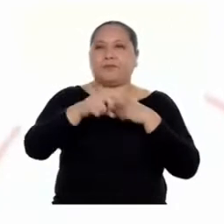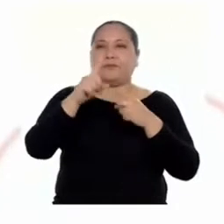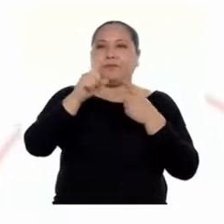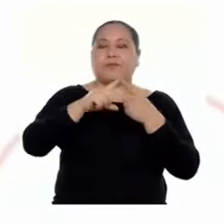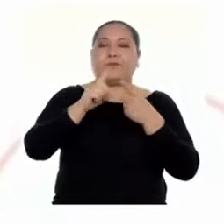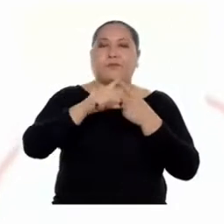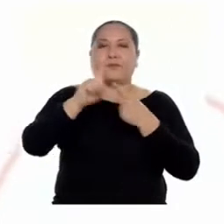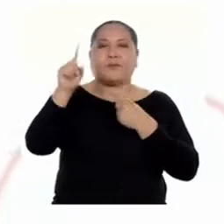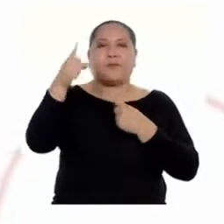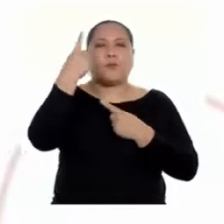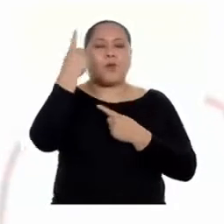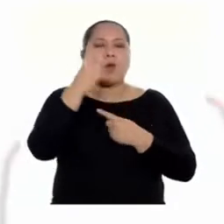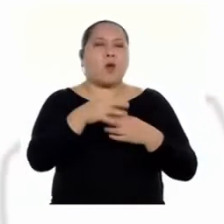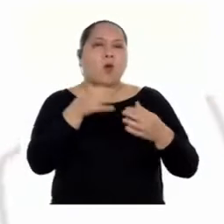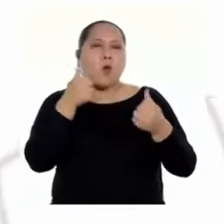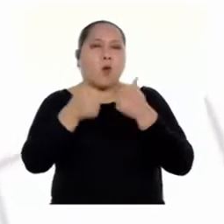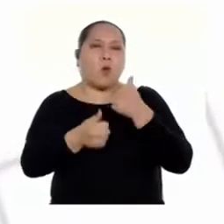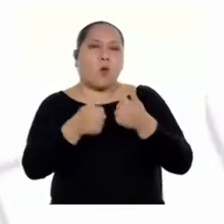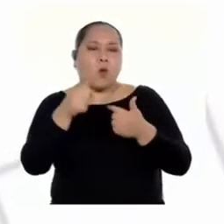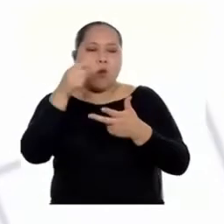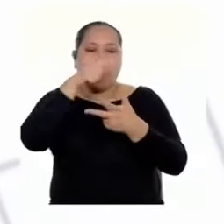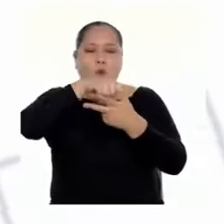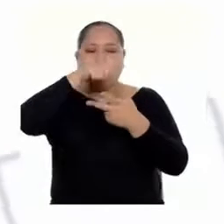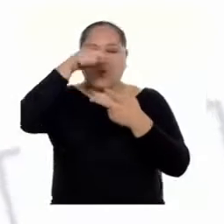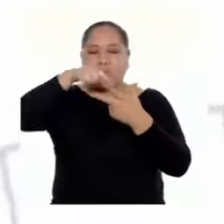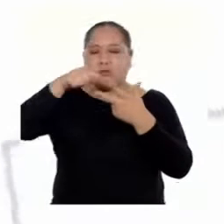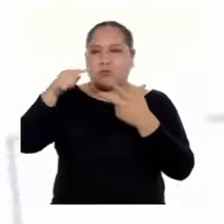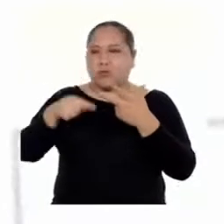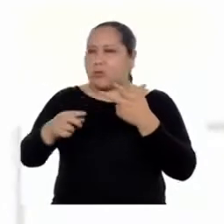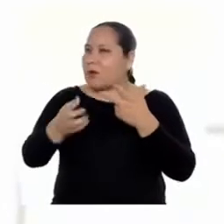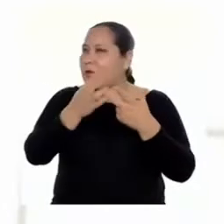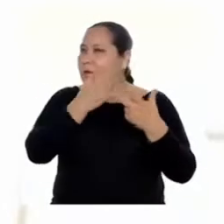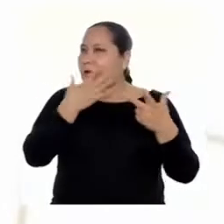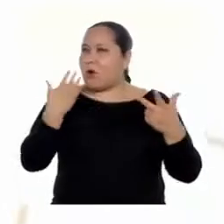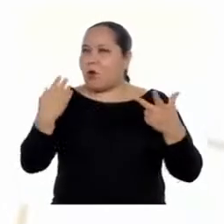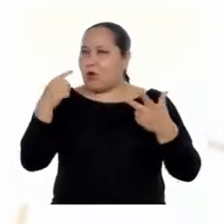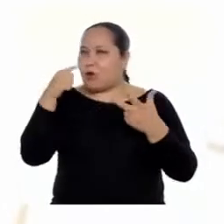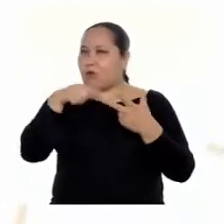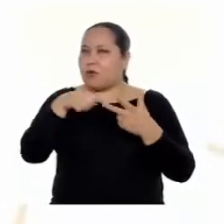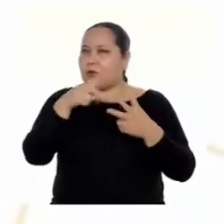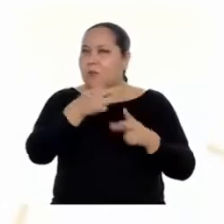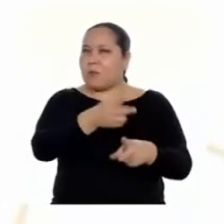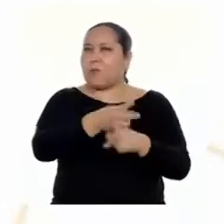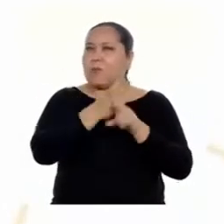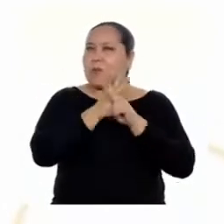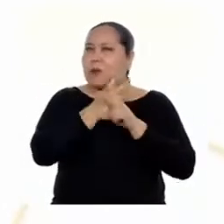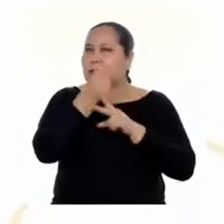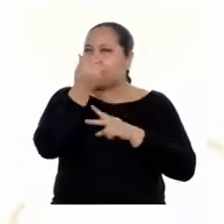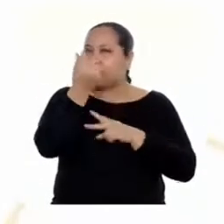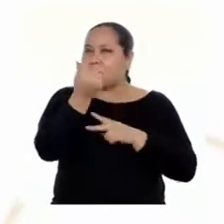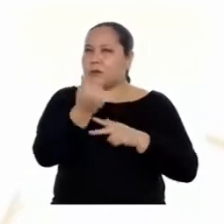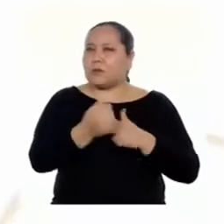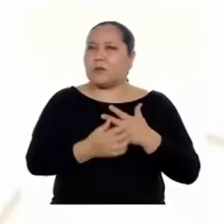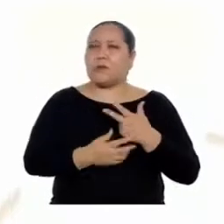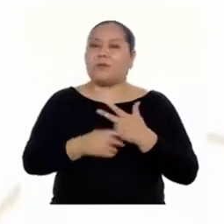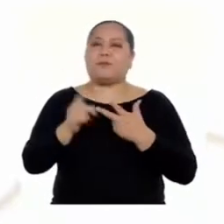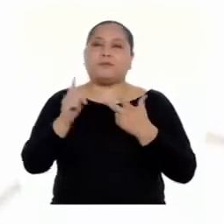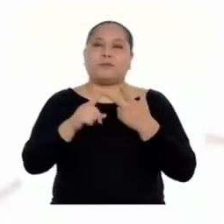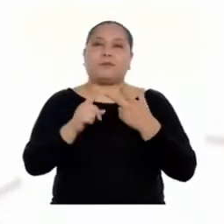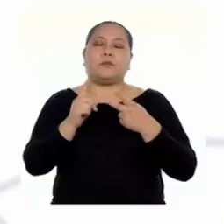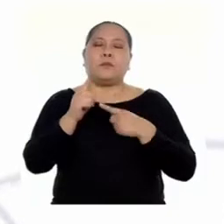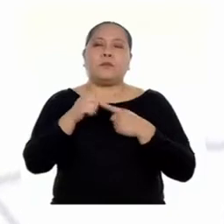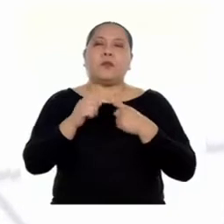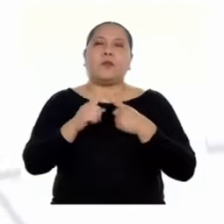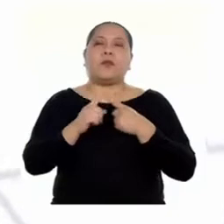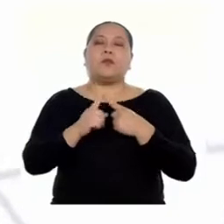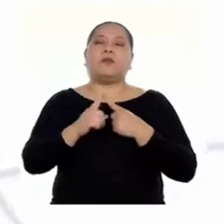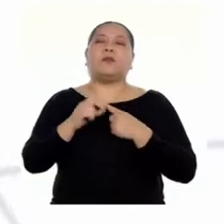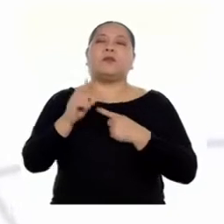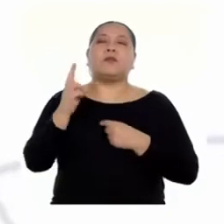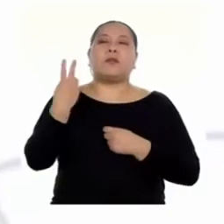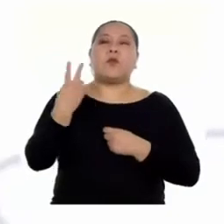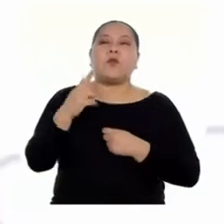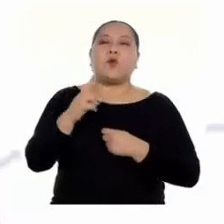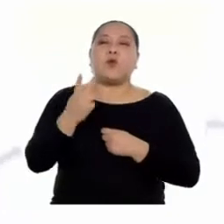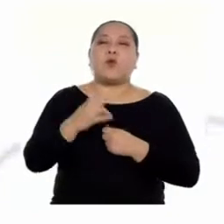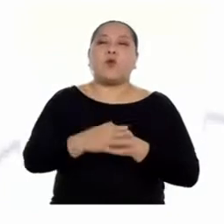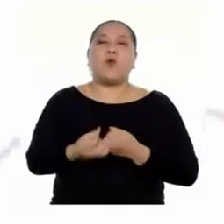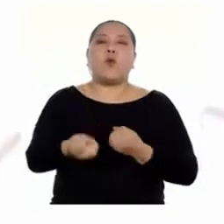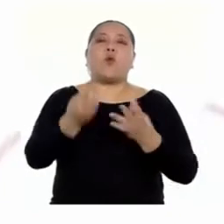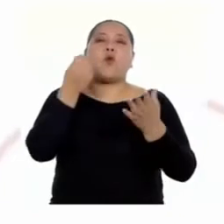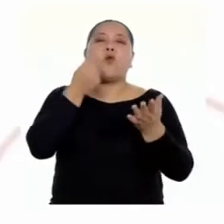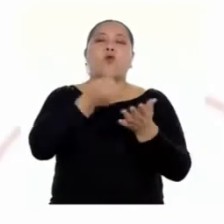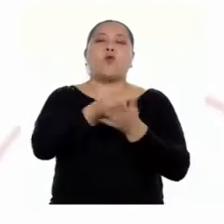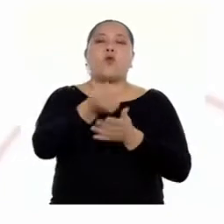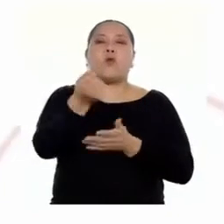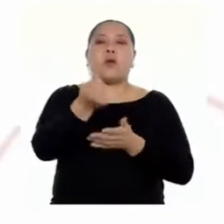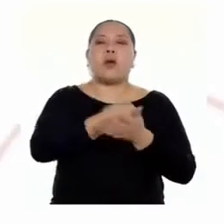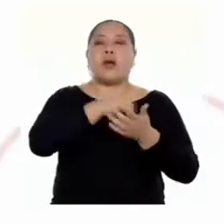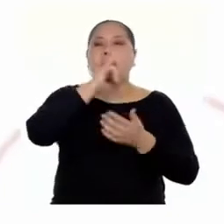Primero, ¿en cuál de las 3 entidades le convendría gestionar el préstamo? Segundo, ¿cuánto de interés tendría que pagar